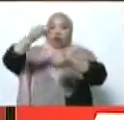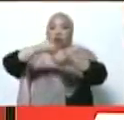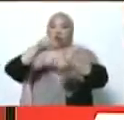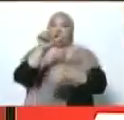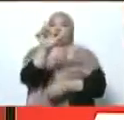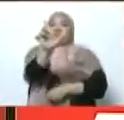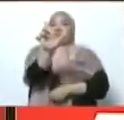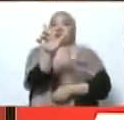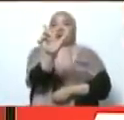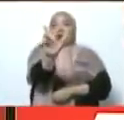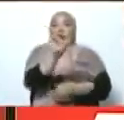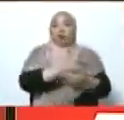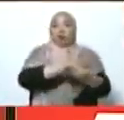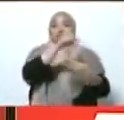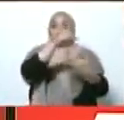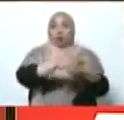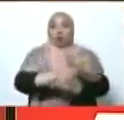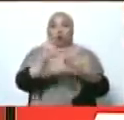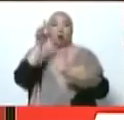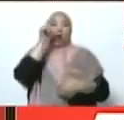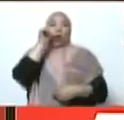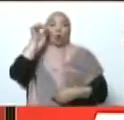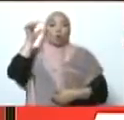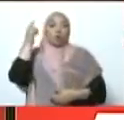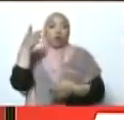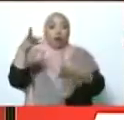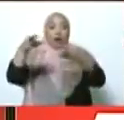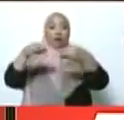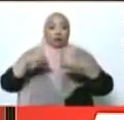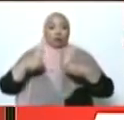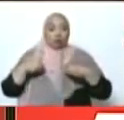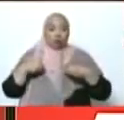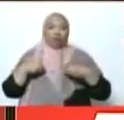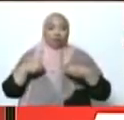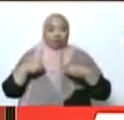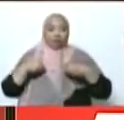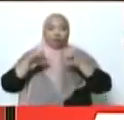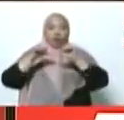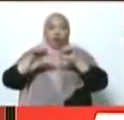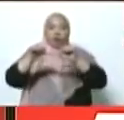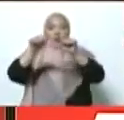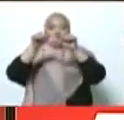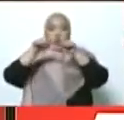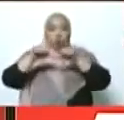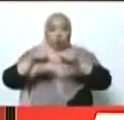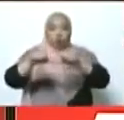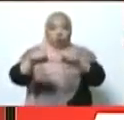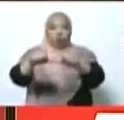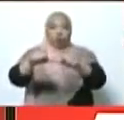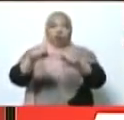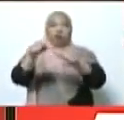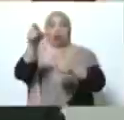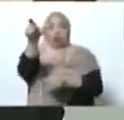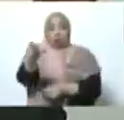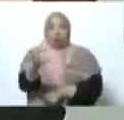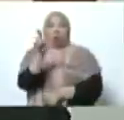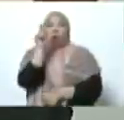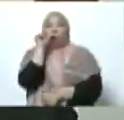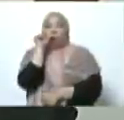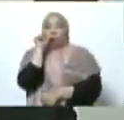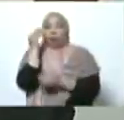la propuesta es que el compañero Francisco Torrealba asuma y continúa al frente de esa tarea.